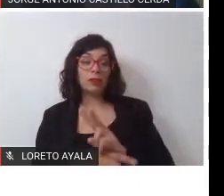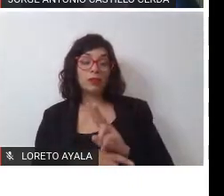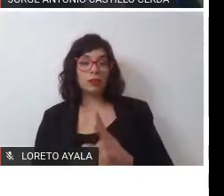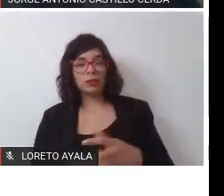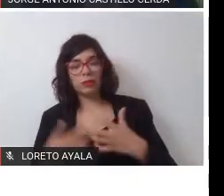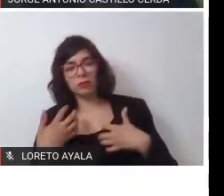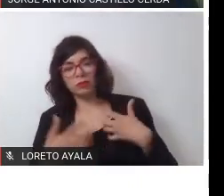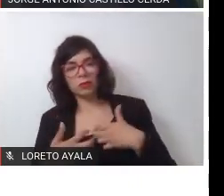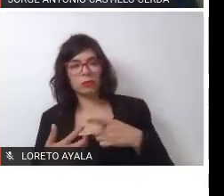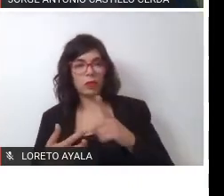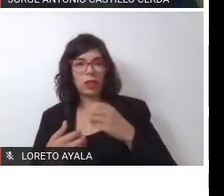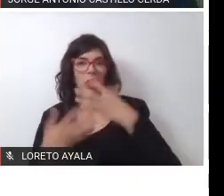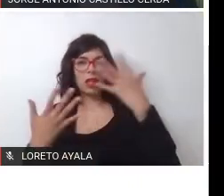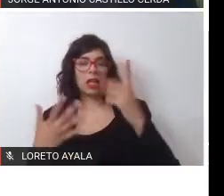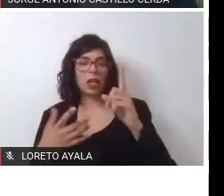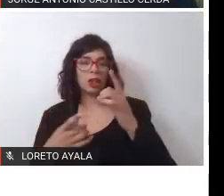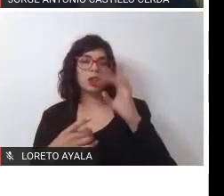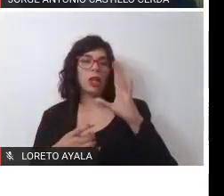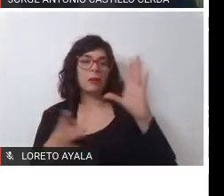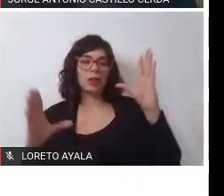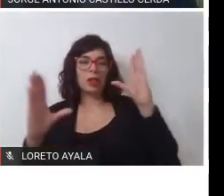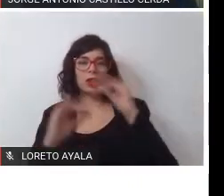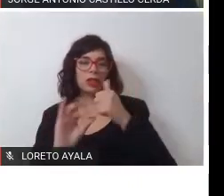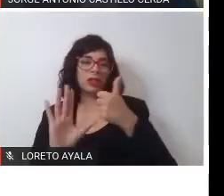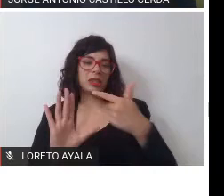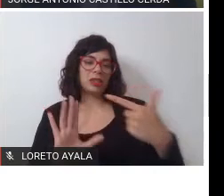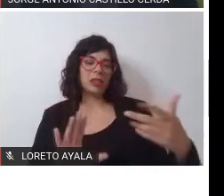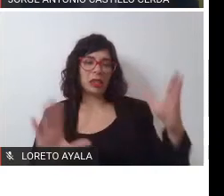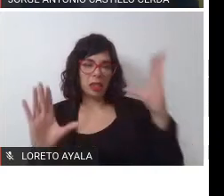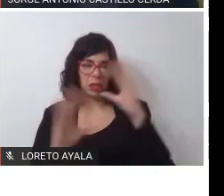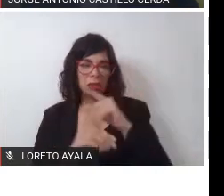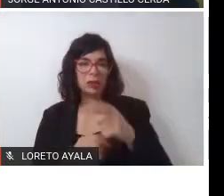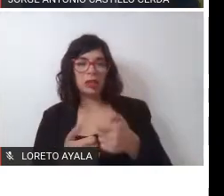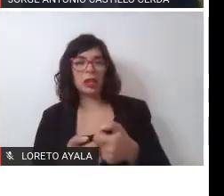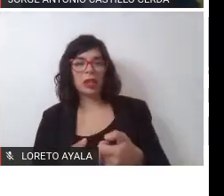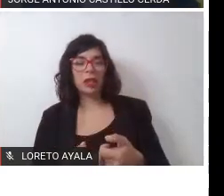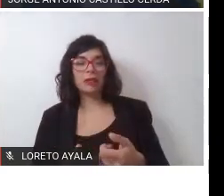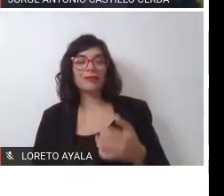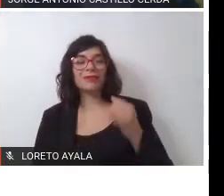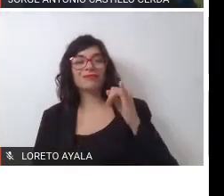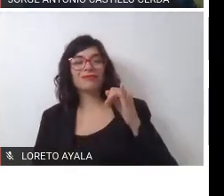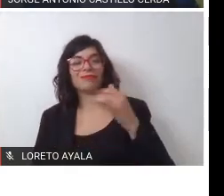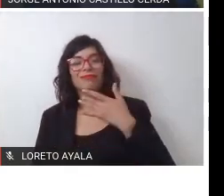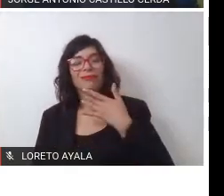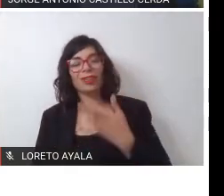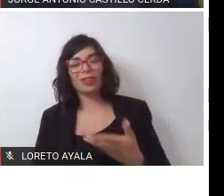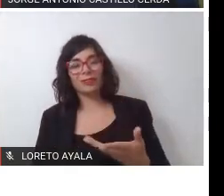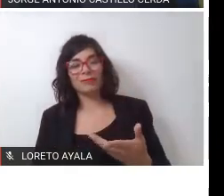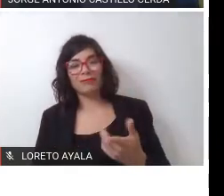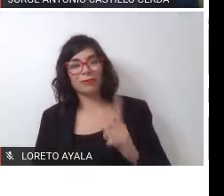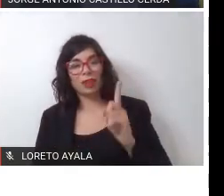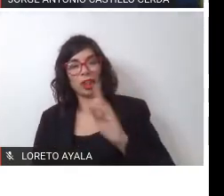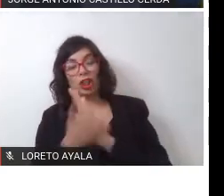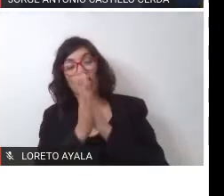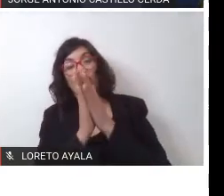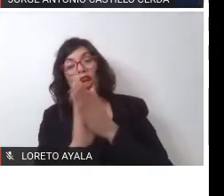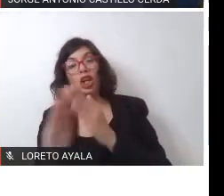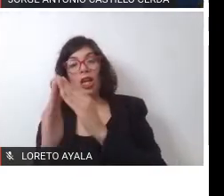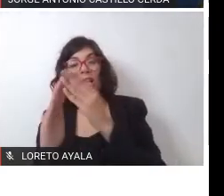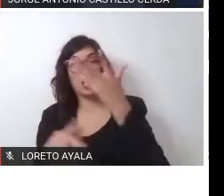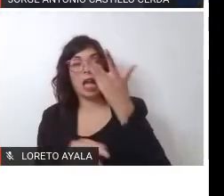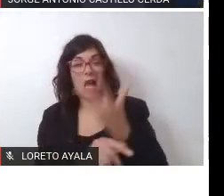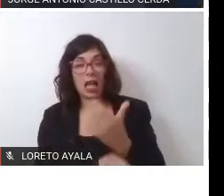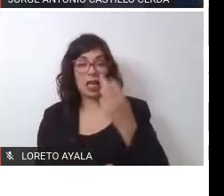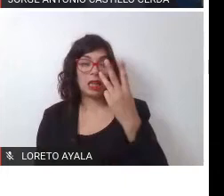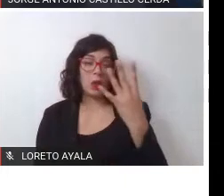durante el día y solo se conectaban después de las 6 de la tarde y contestaban. Claro, no en todas las casas hay 3 o 4